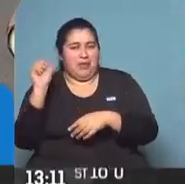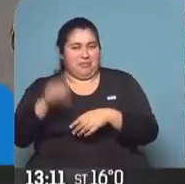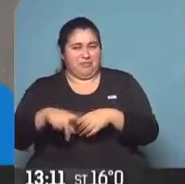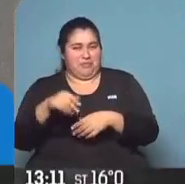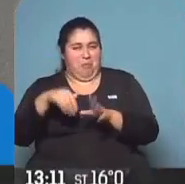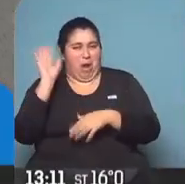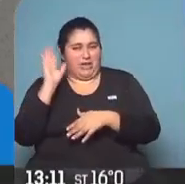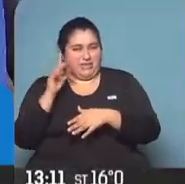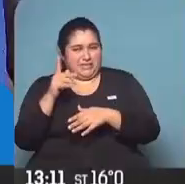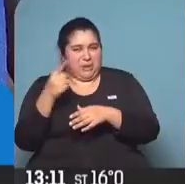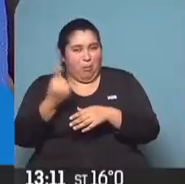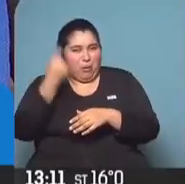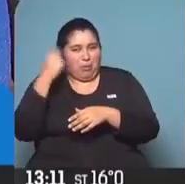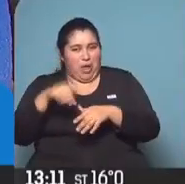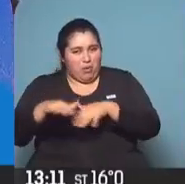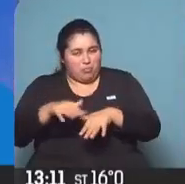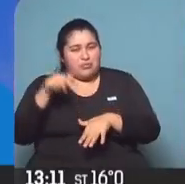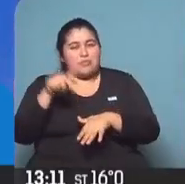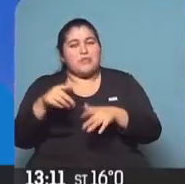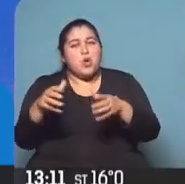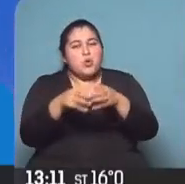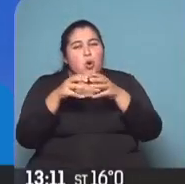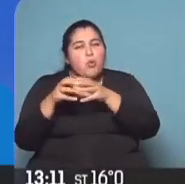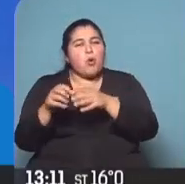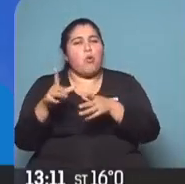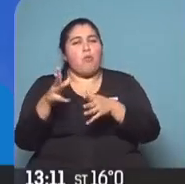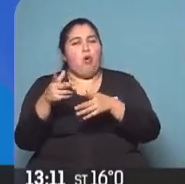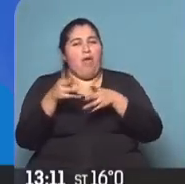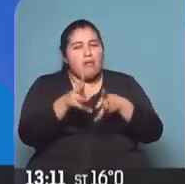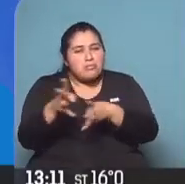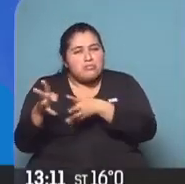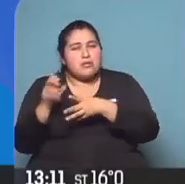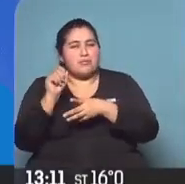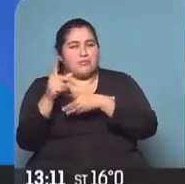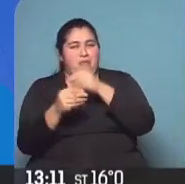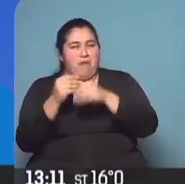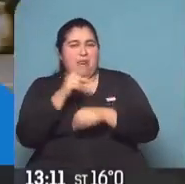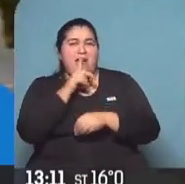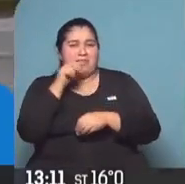primeros planes equipados con vehículos de combate de la familia atrás